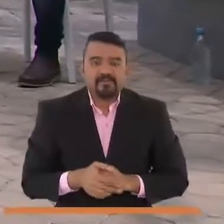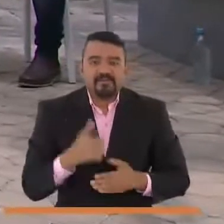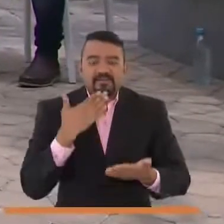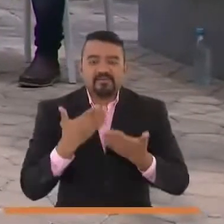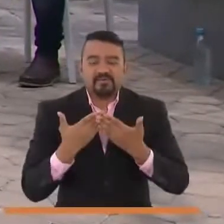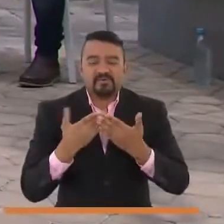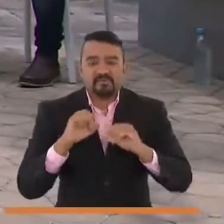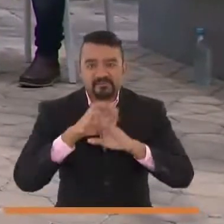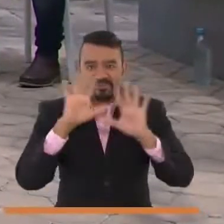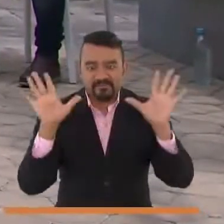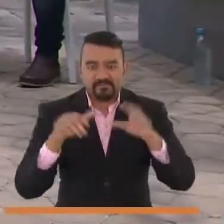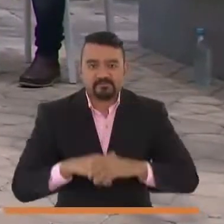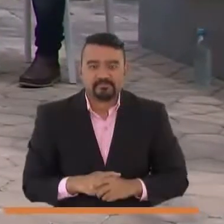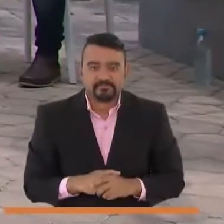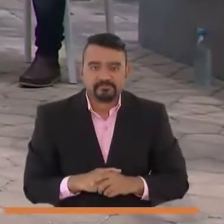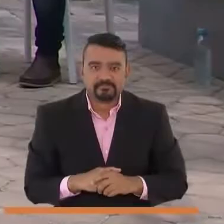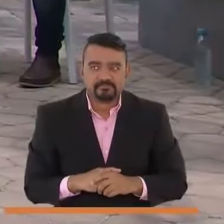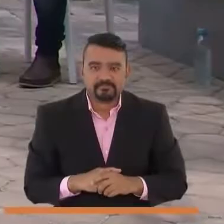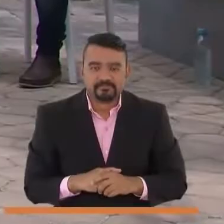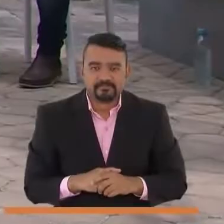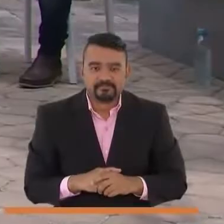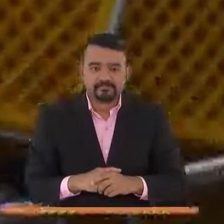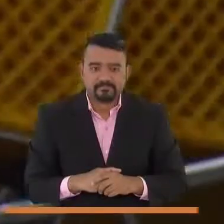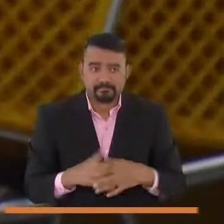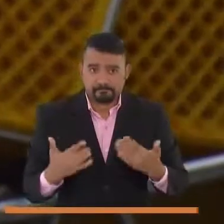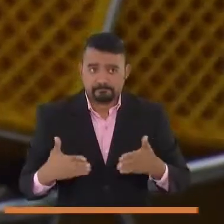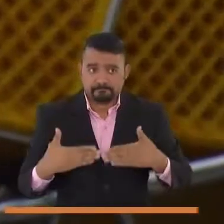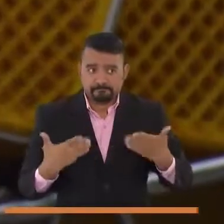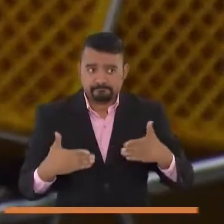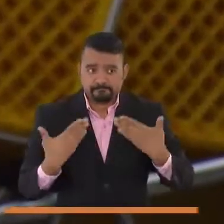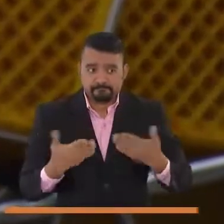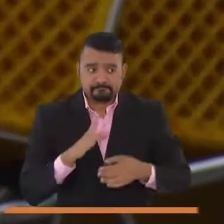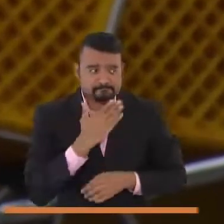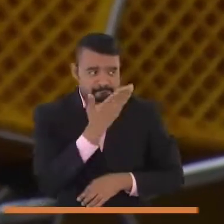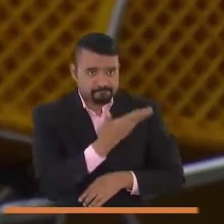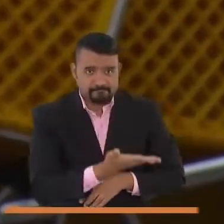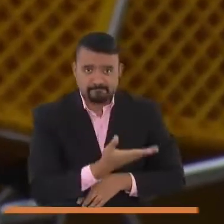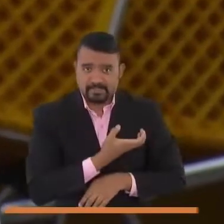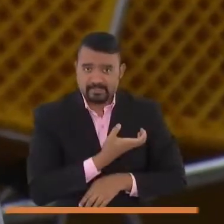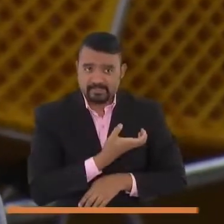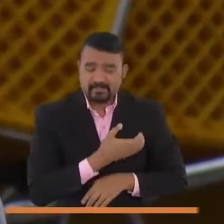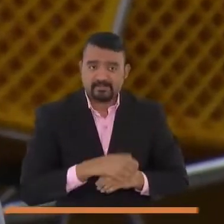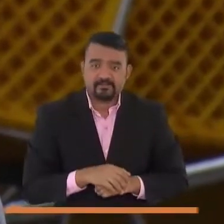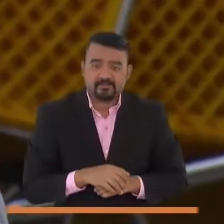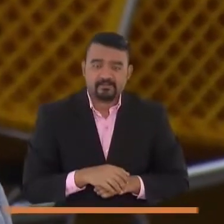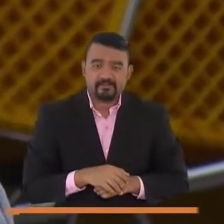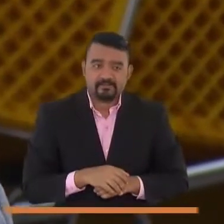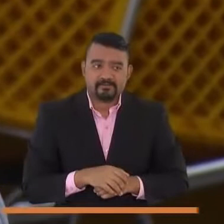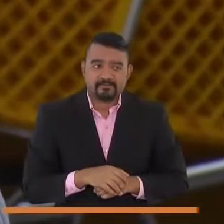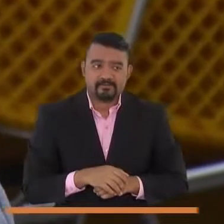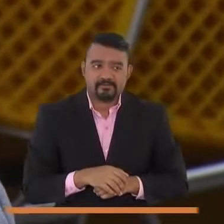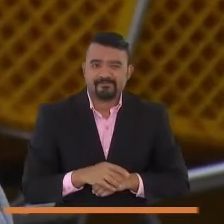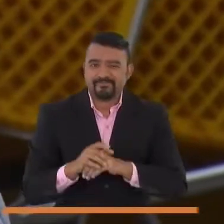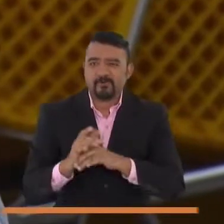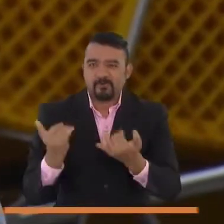Muy buenos días. Muy contento en este día en compañía del señor alcalde inaugurando